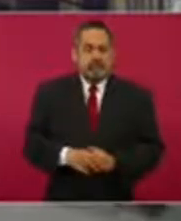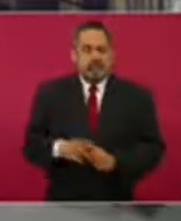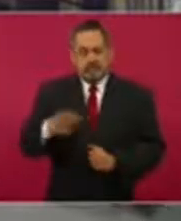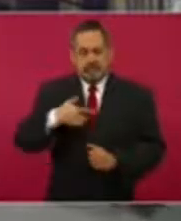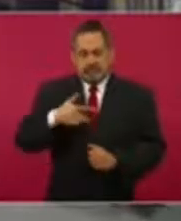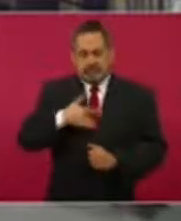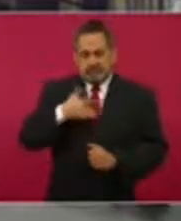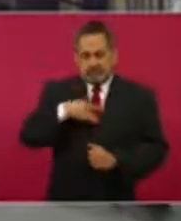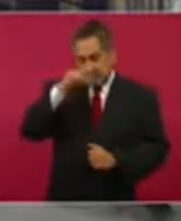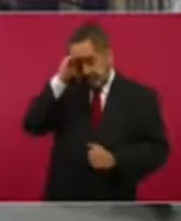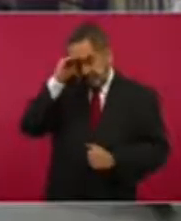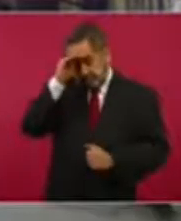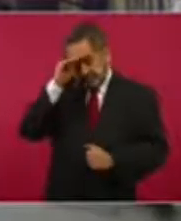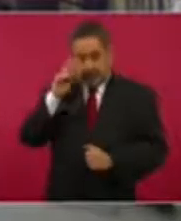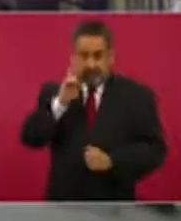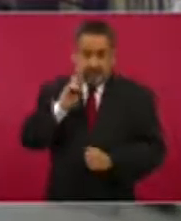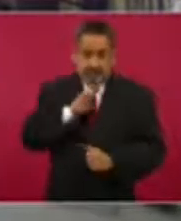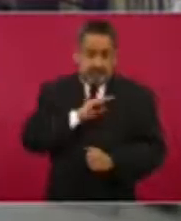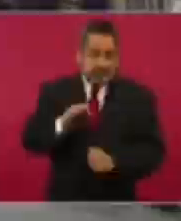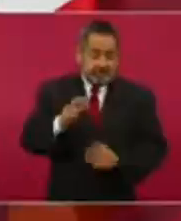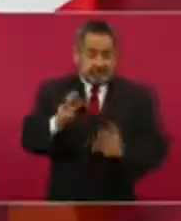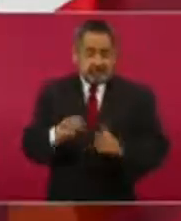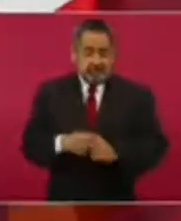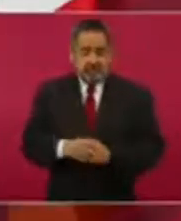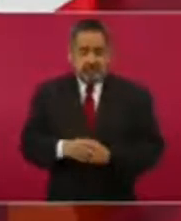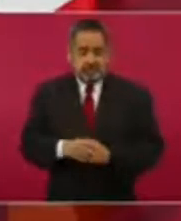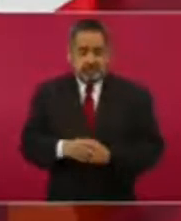considero que tiene que ser a los